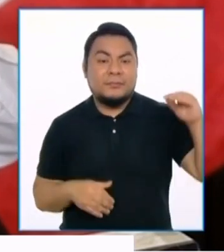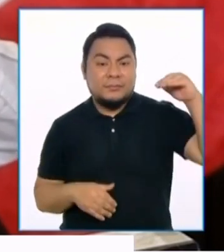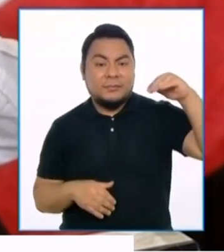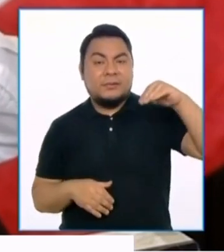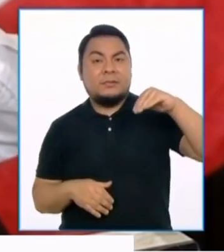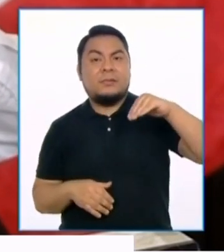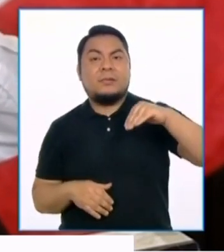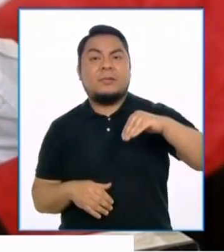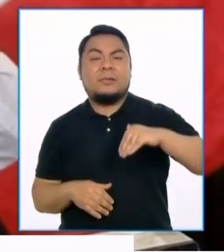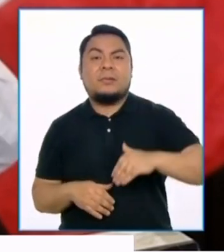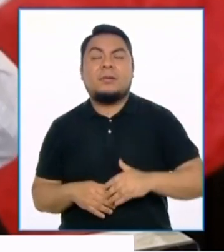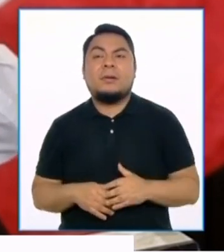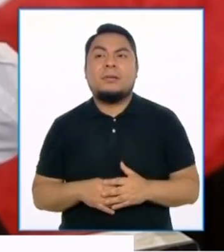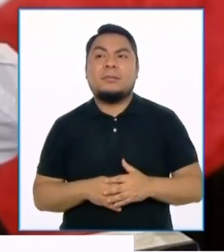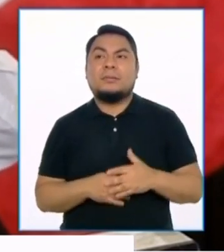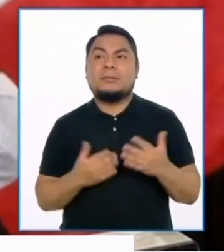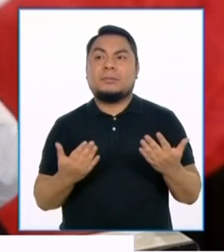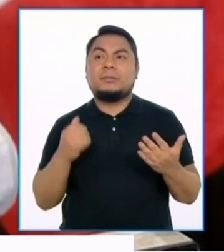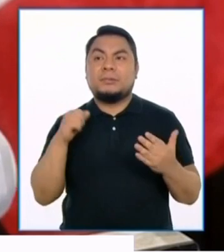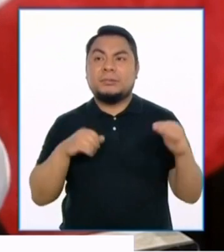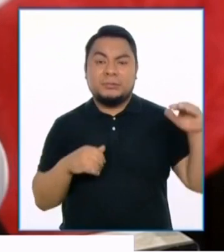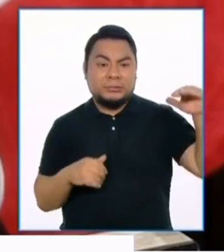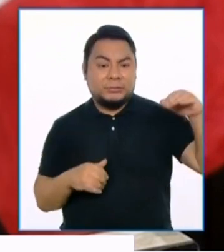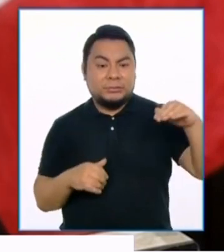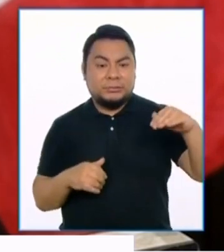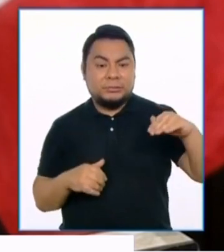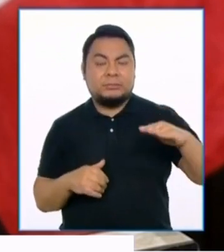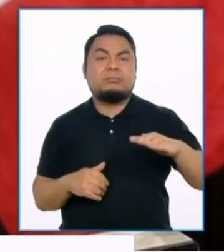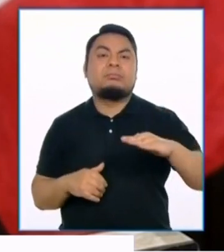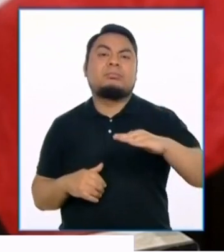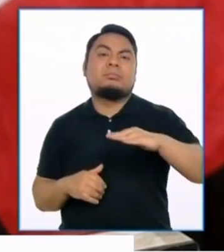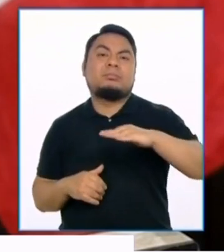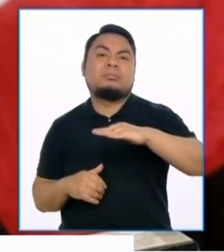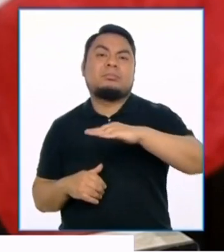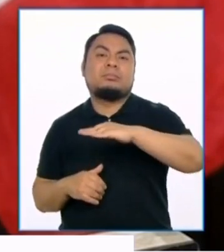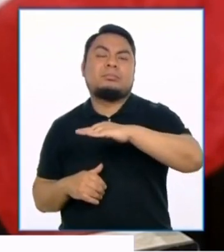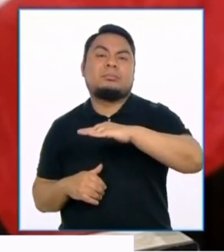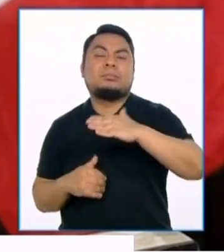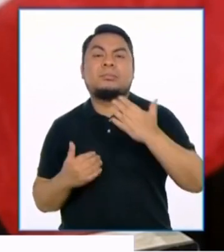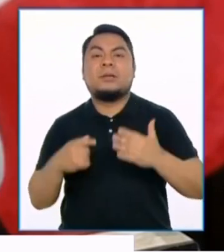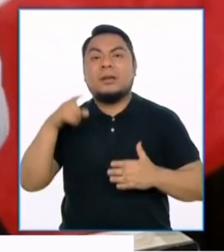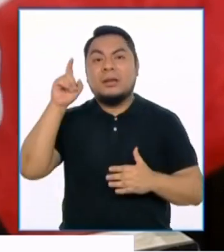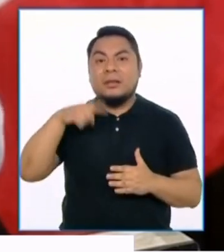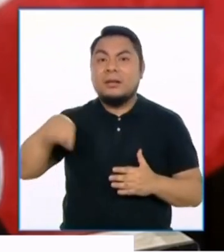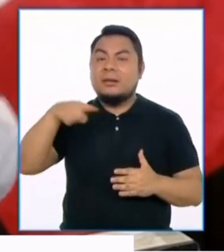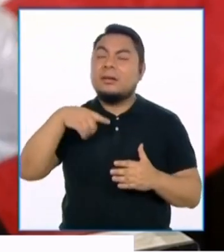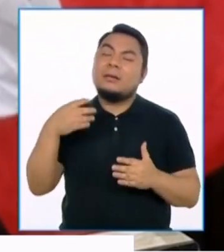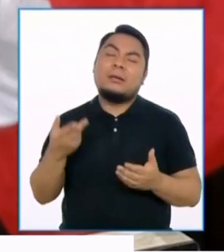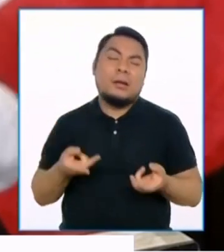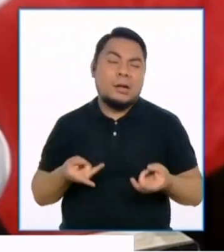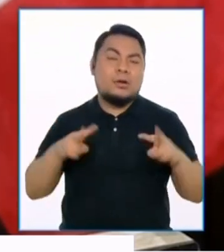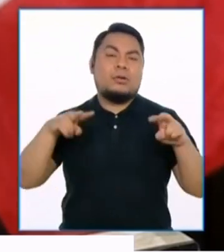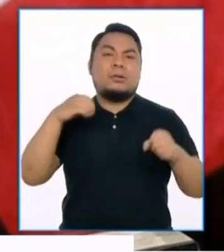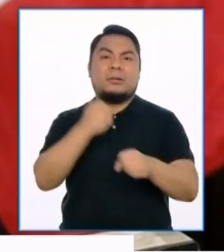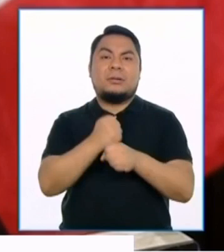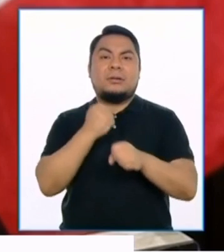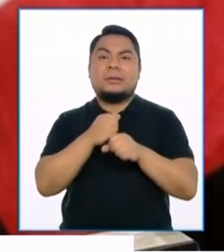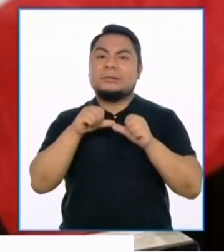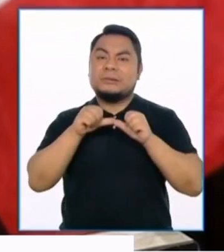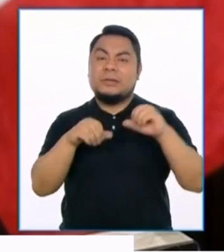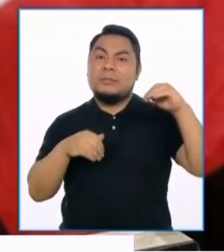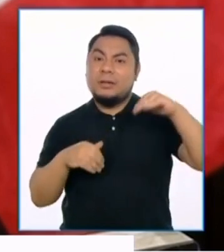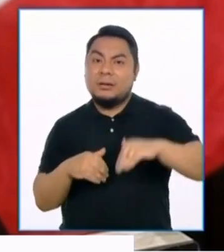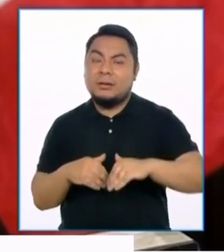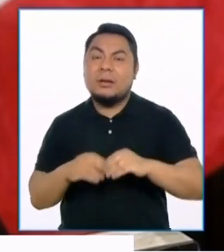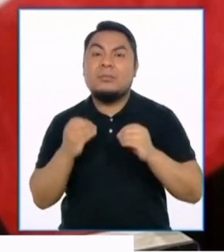de descensos se está estabilizando, lo que quiere decir que debemos hacer un esfuerzo adicional para seguir bajando, ¿no?